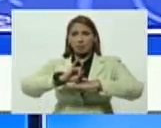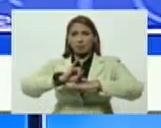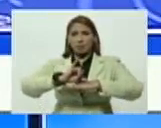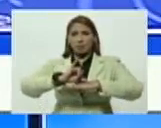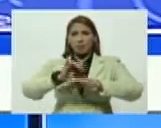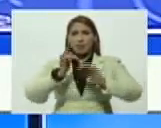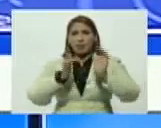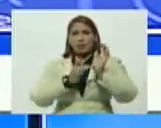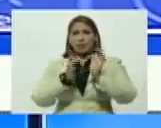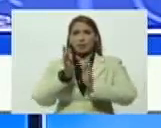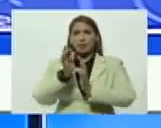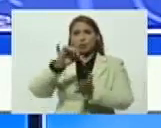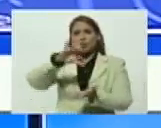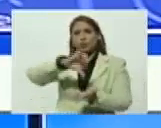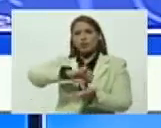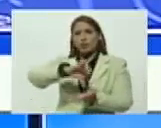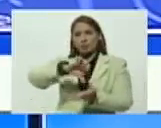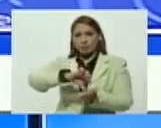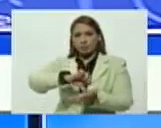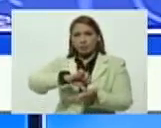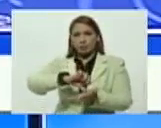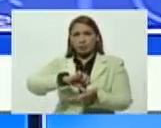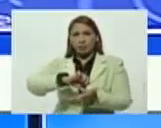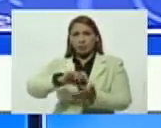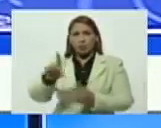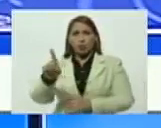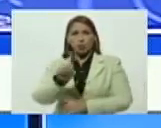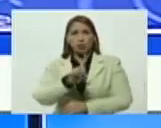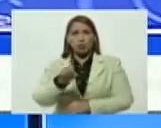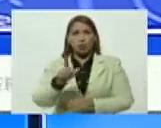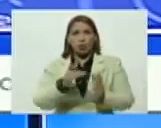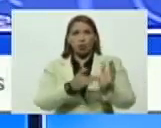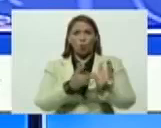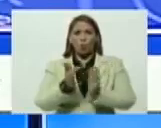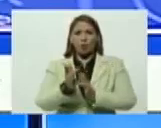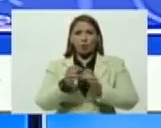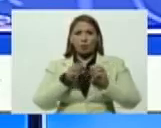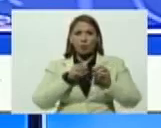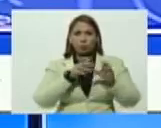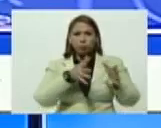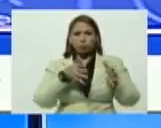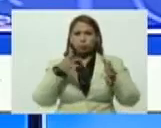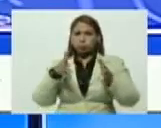cristocéntrica y no un cristianismo